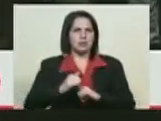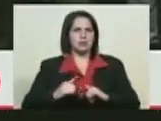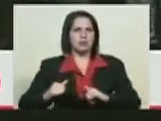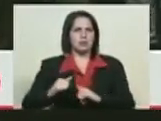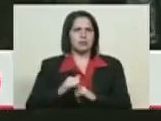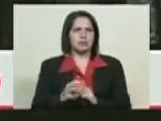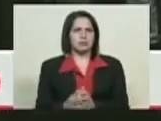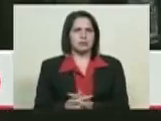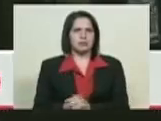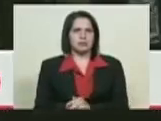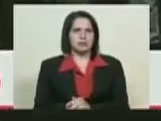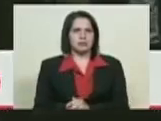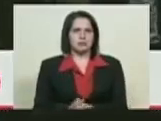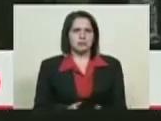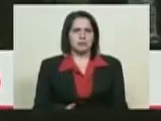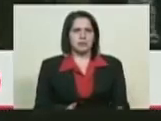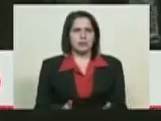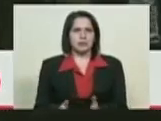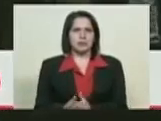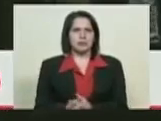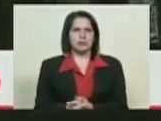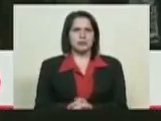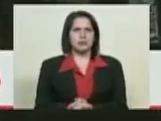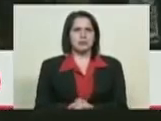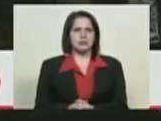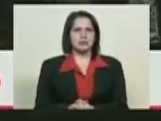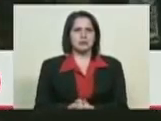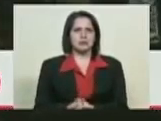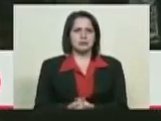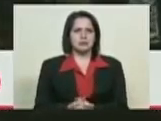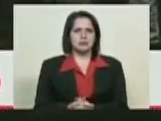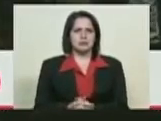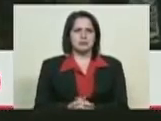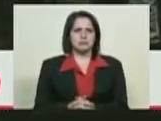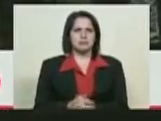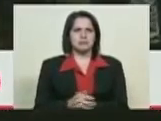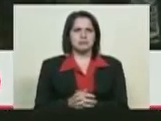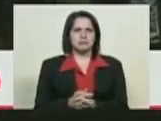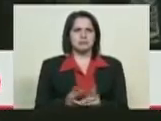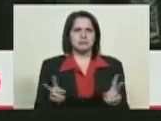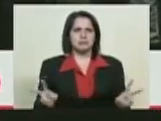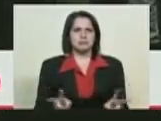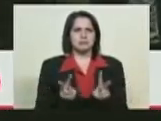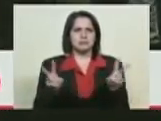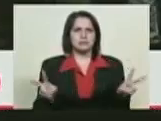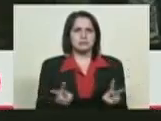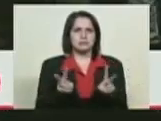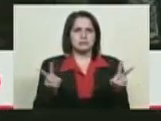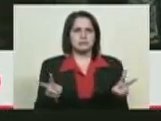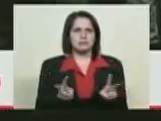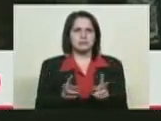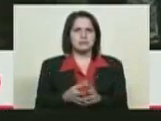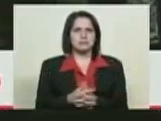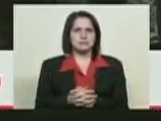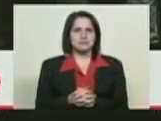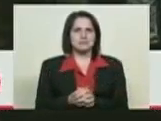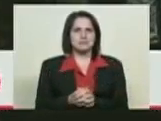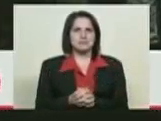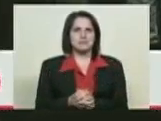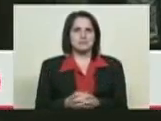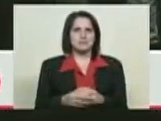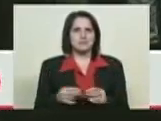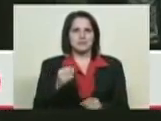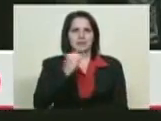Zamora trajo hace 158 años las ideas del socialismo, porque Zamora